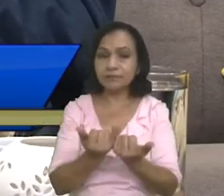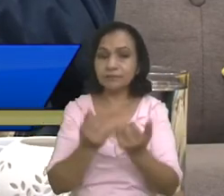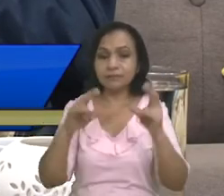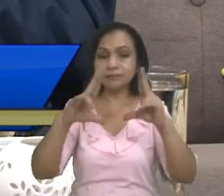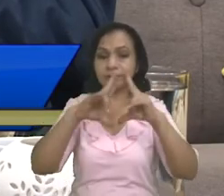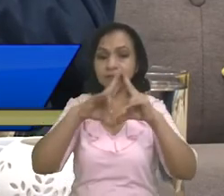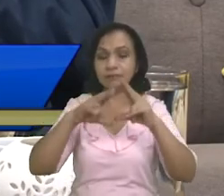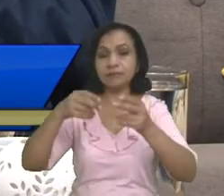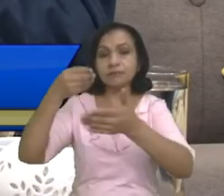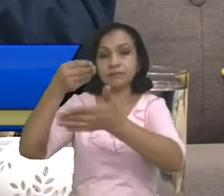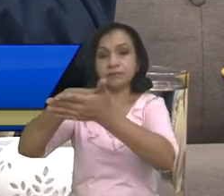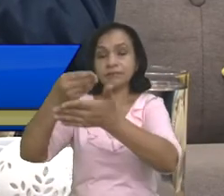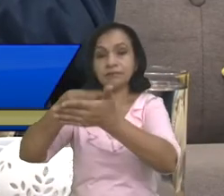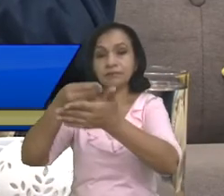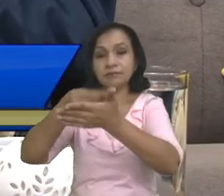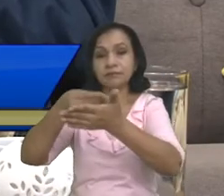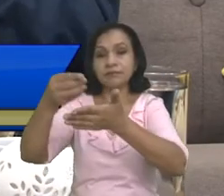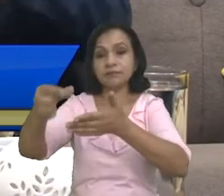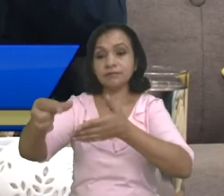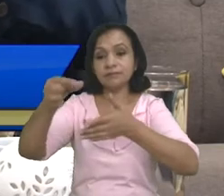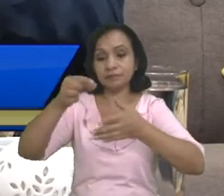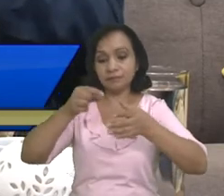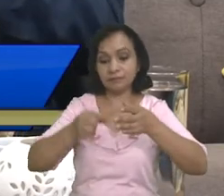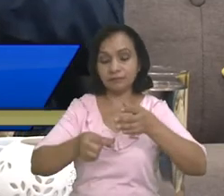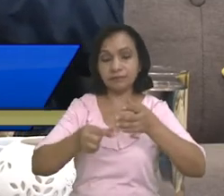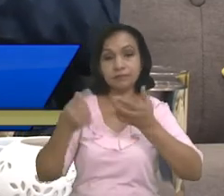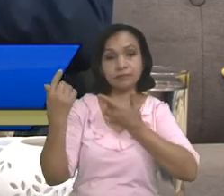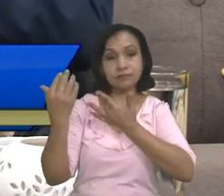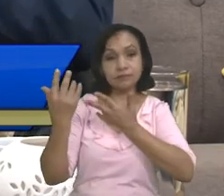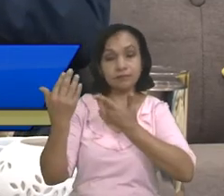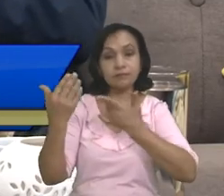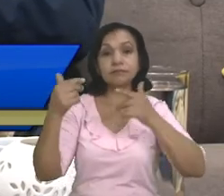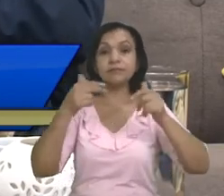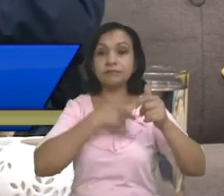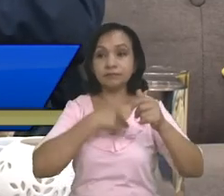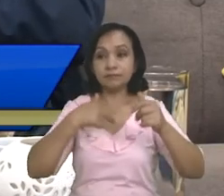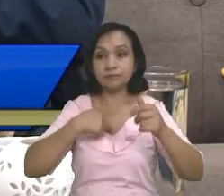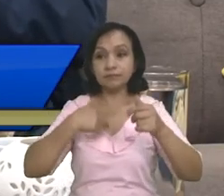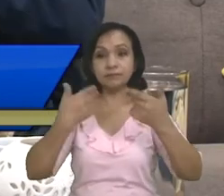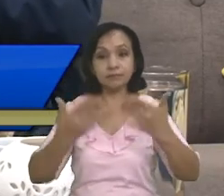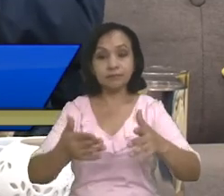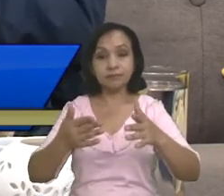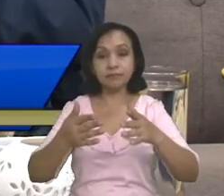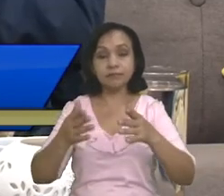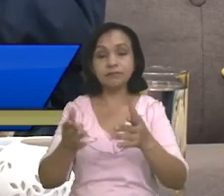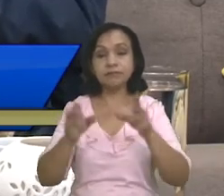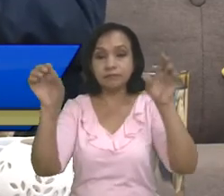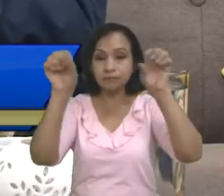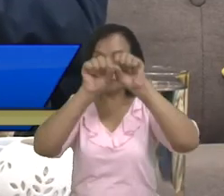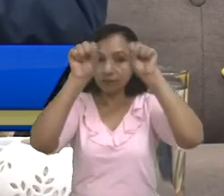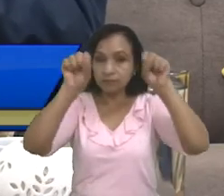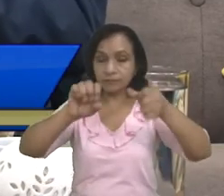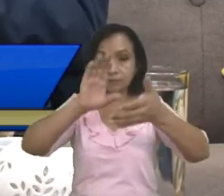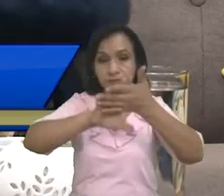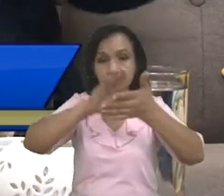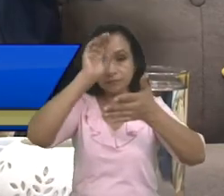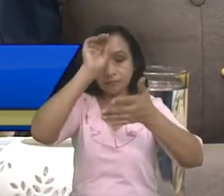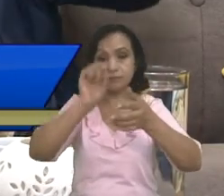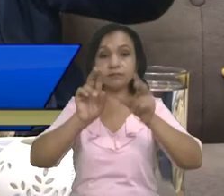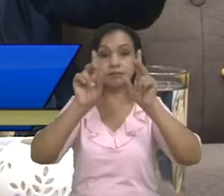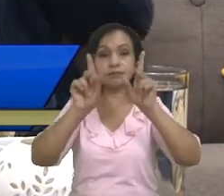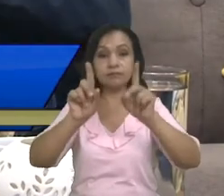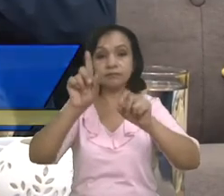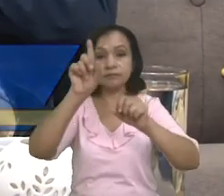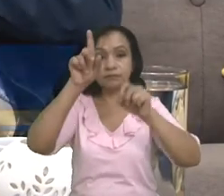adquirimos reactivos para estar preparados y además mandamos a recapacitar a una persona a un